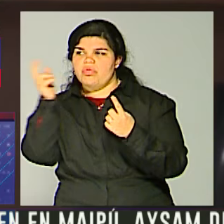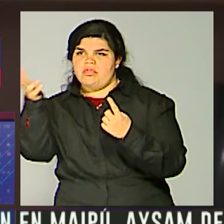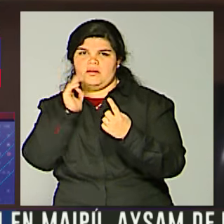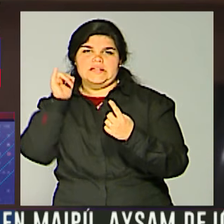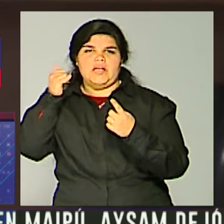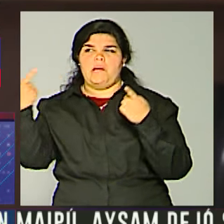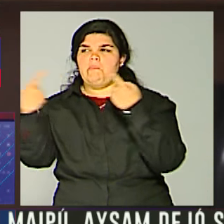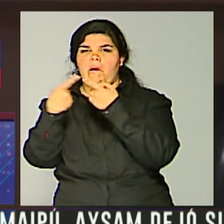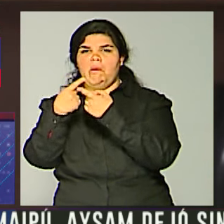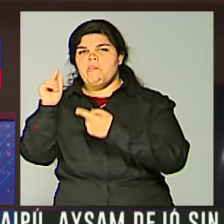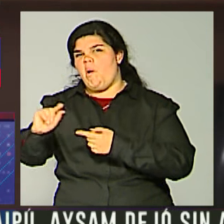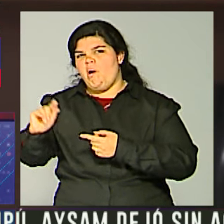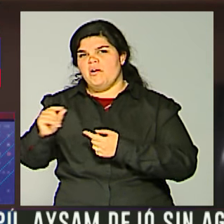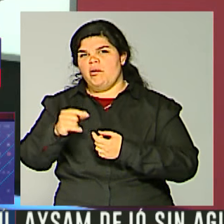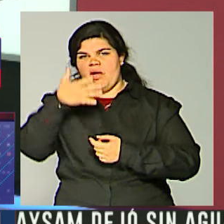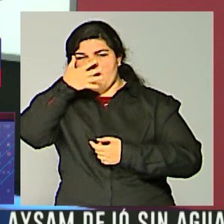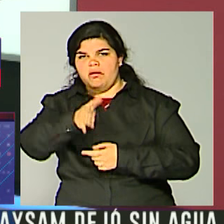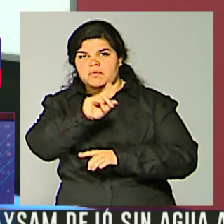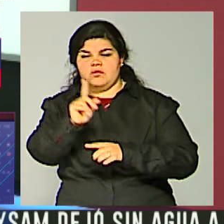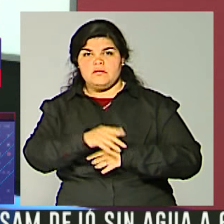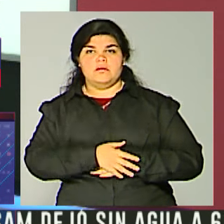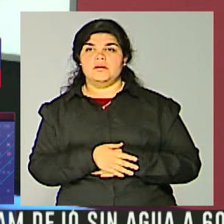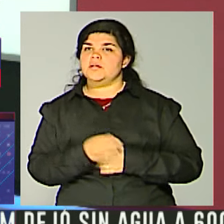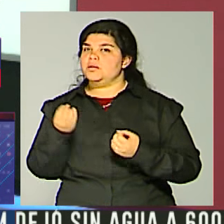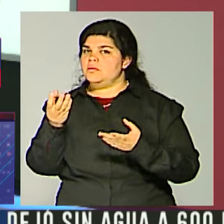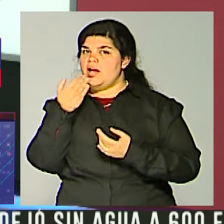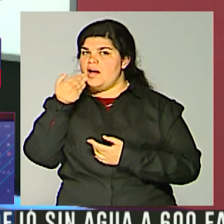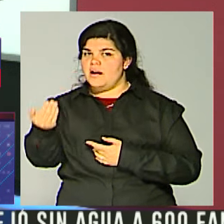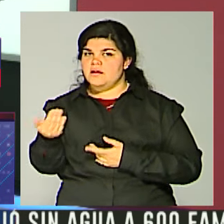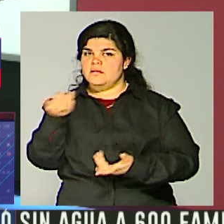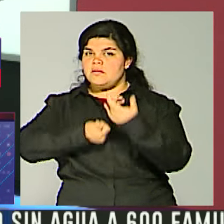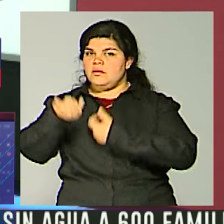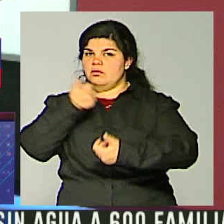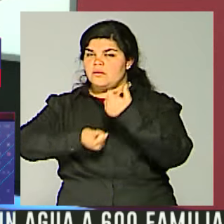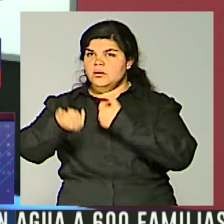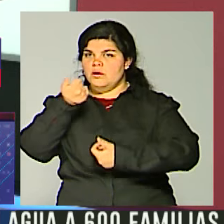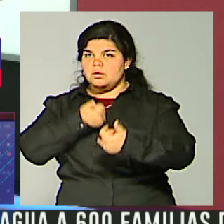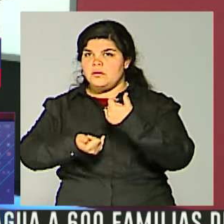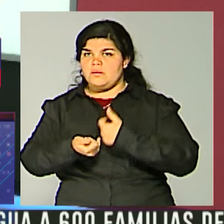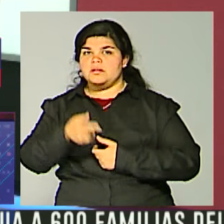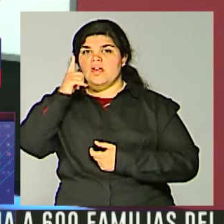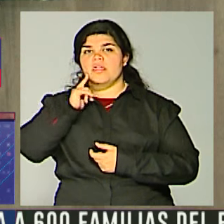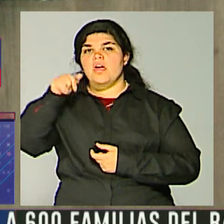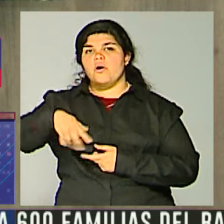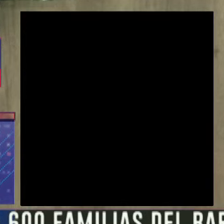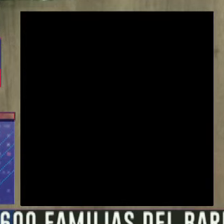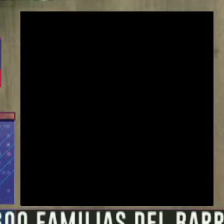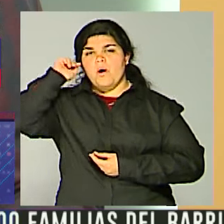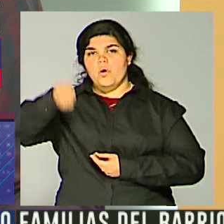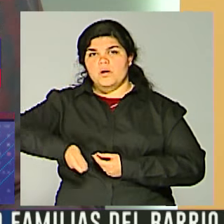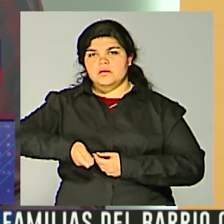Claro, tal cual. Bueno, Pablo, muchísimas gracias por tu aporte, sobre todo dando detalles de lo que sucedía en la jornada de hoy en este juicio